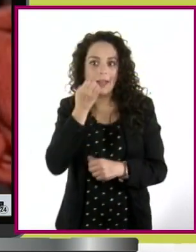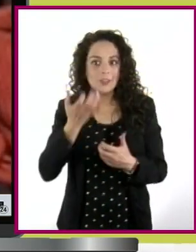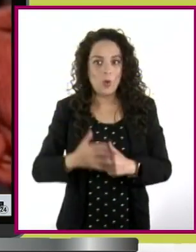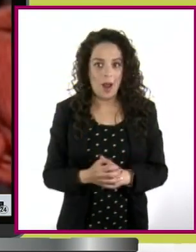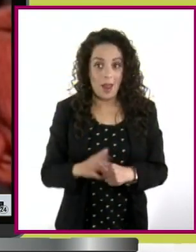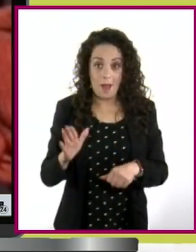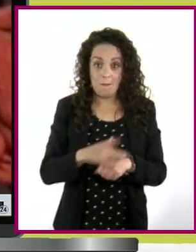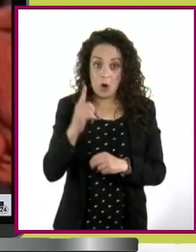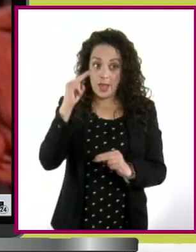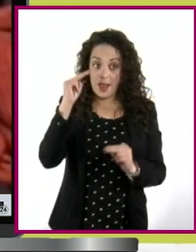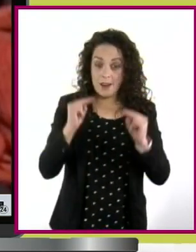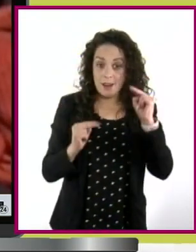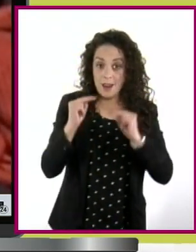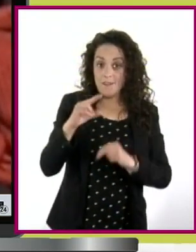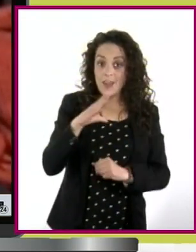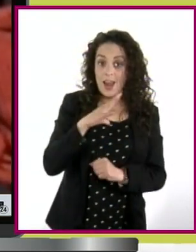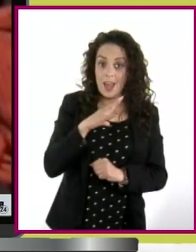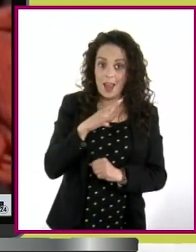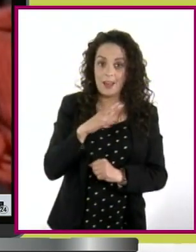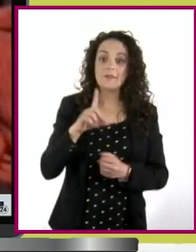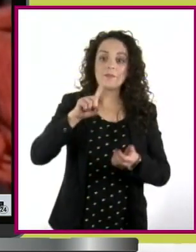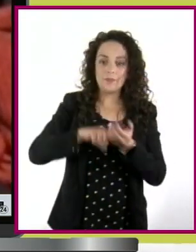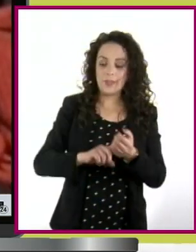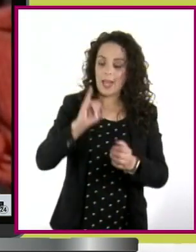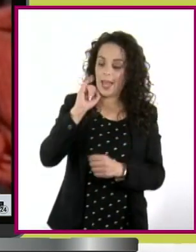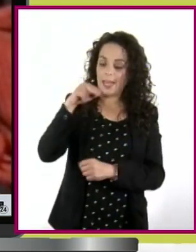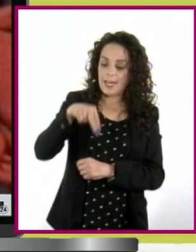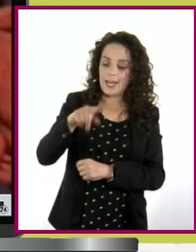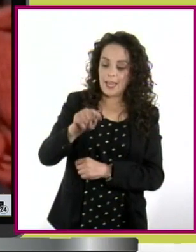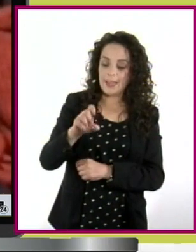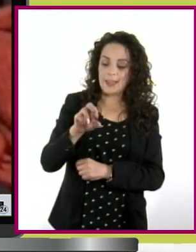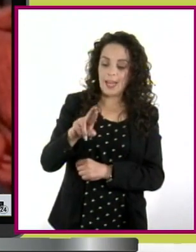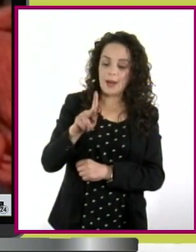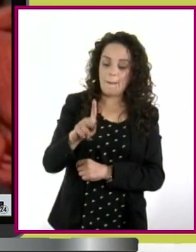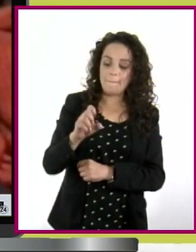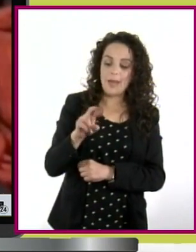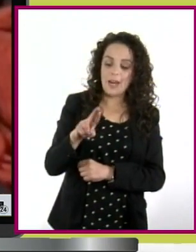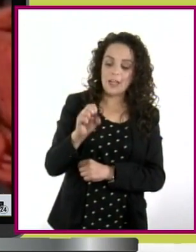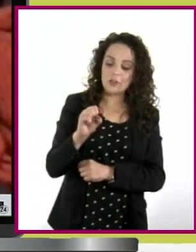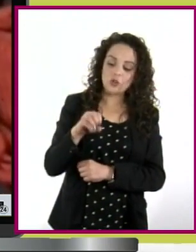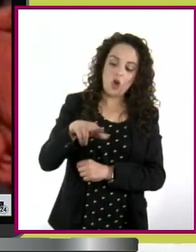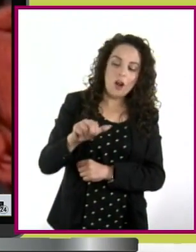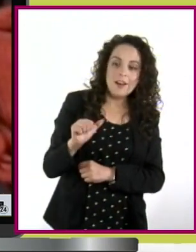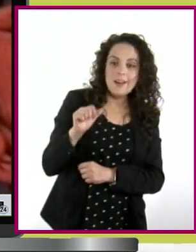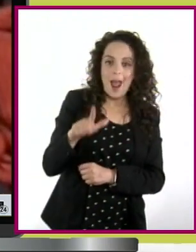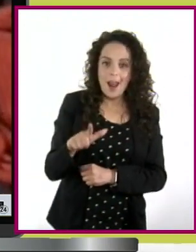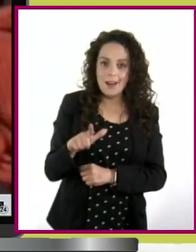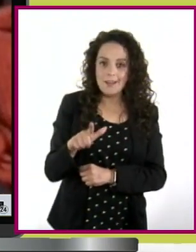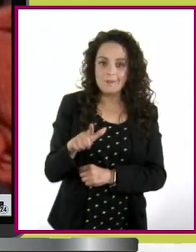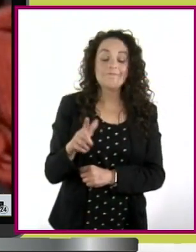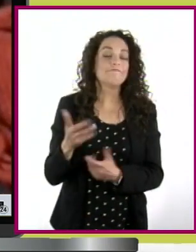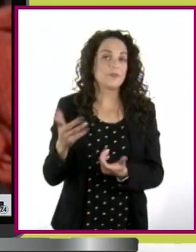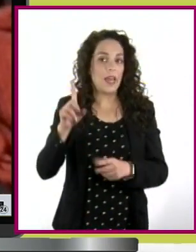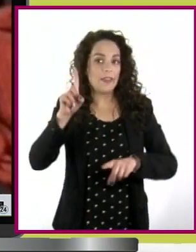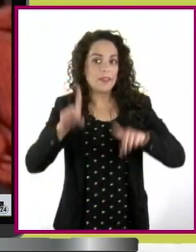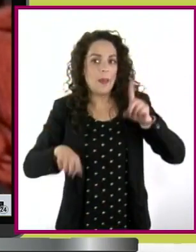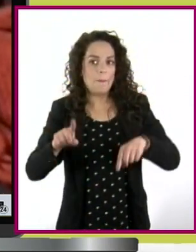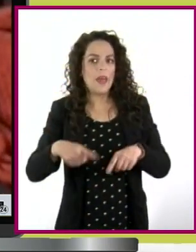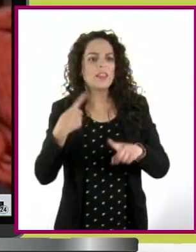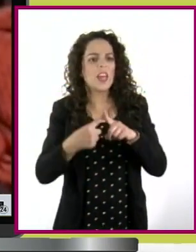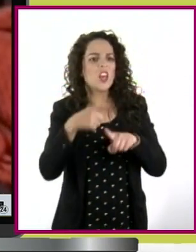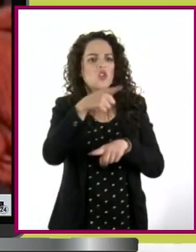niveles de comunicación interpersonal. Esos niveles que te dicen que depende de la persona con la que estés